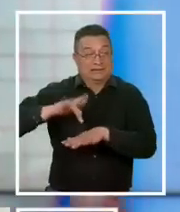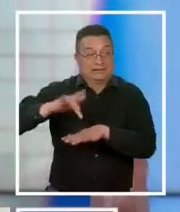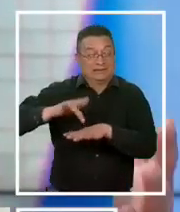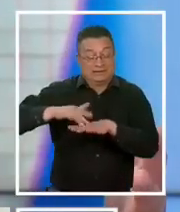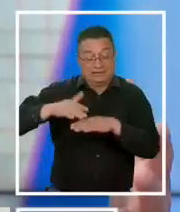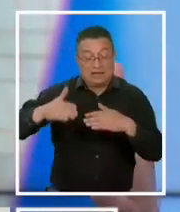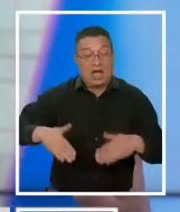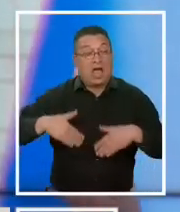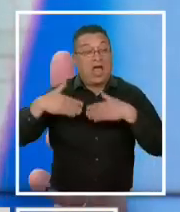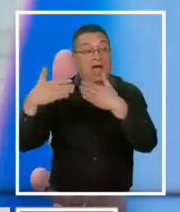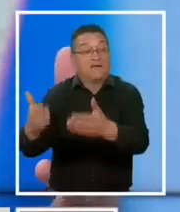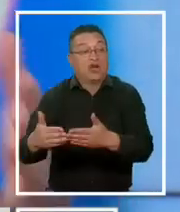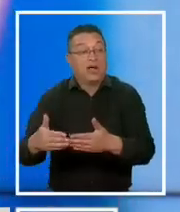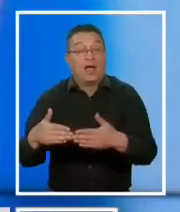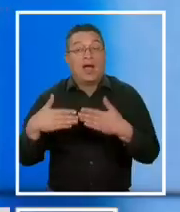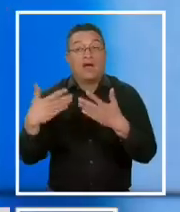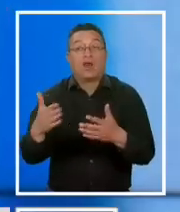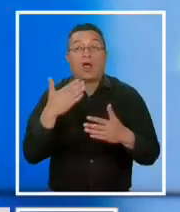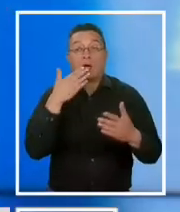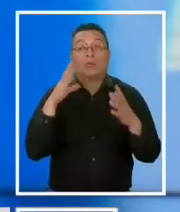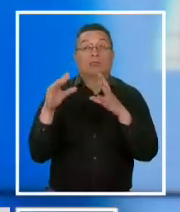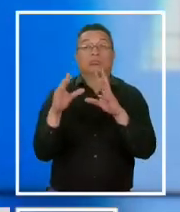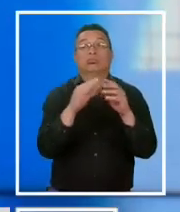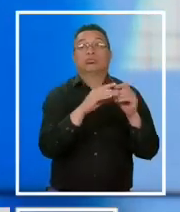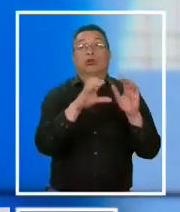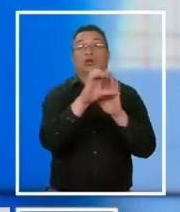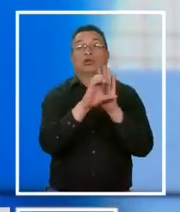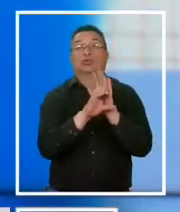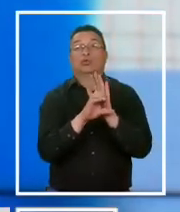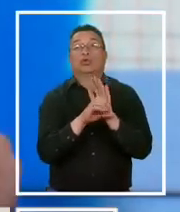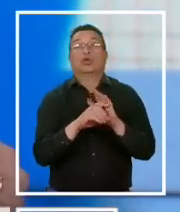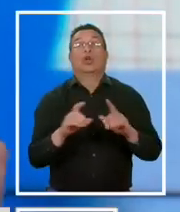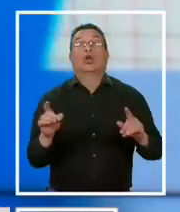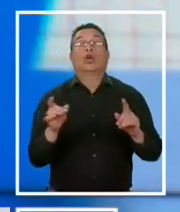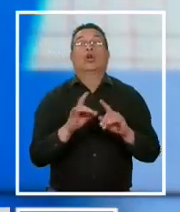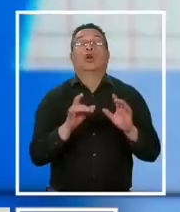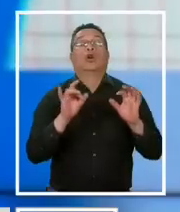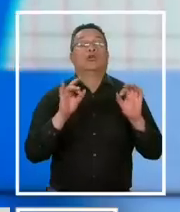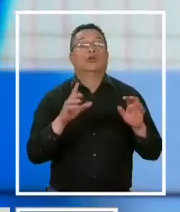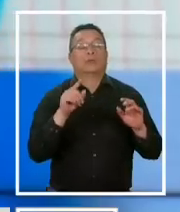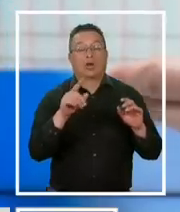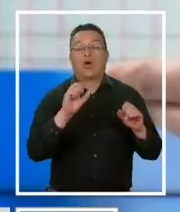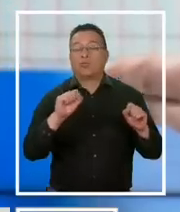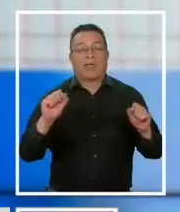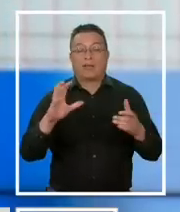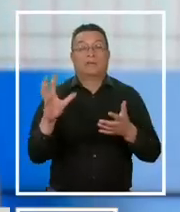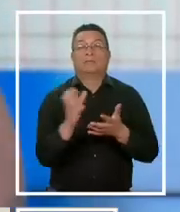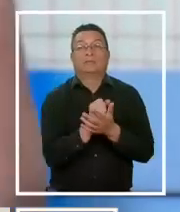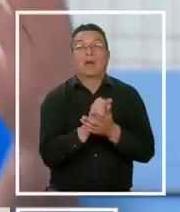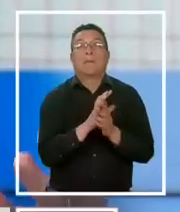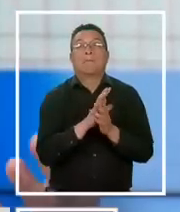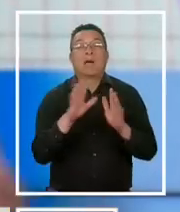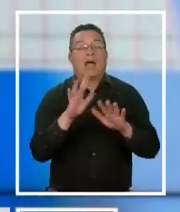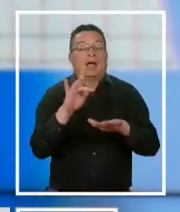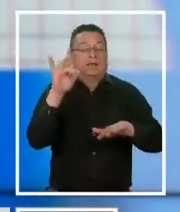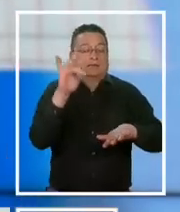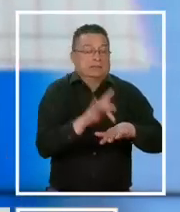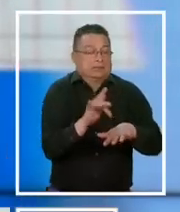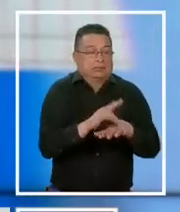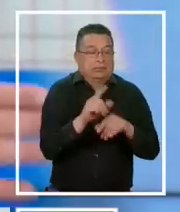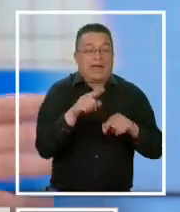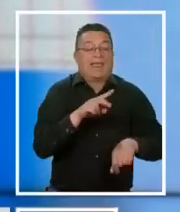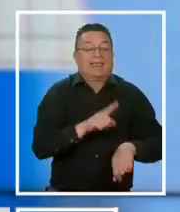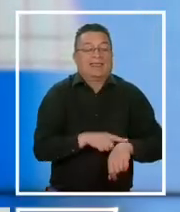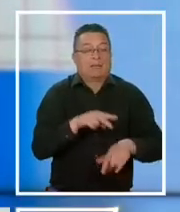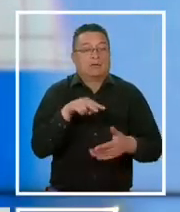afuera de de de de de de la discusión Constituyente ya no es tal Y por tanto no pueden lograr las cosas más radicales que ellos quieren quieren